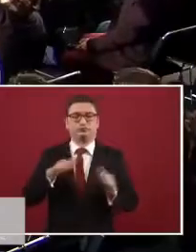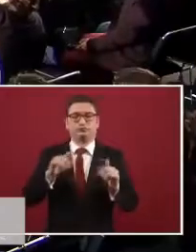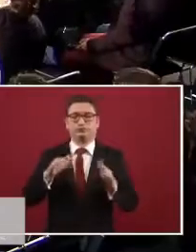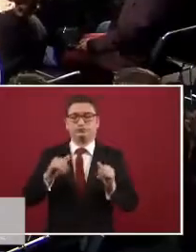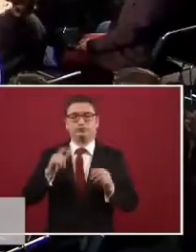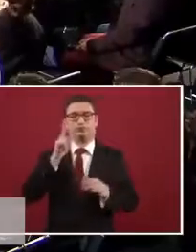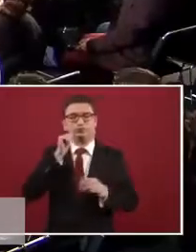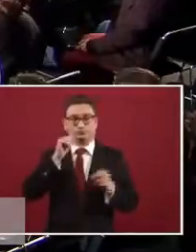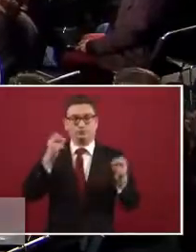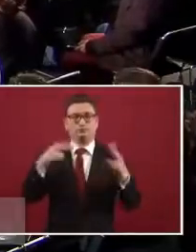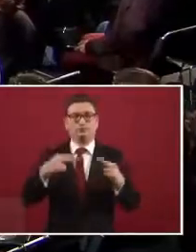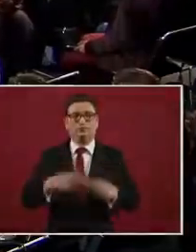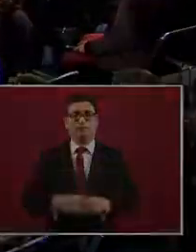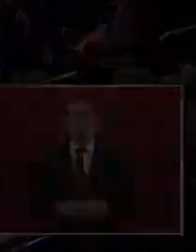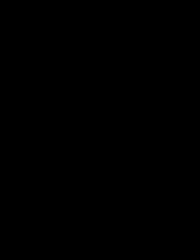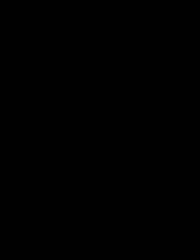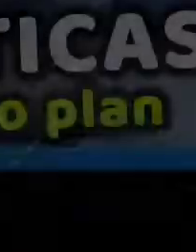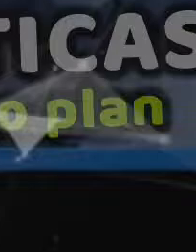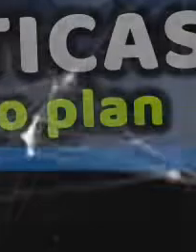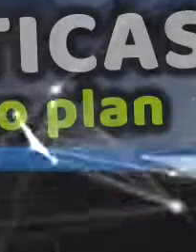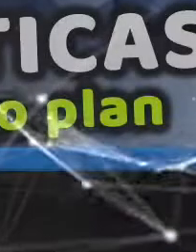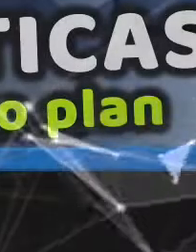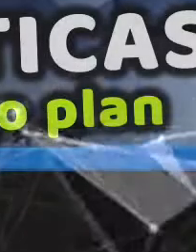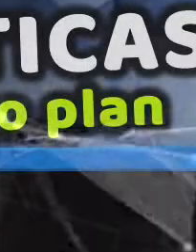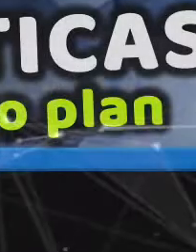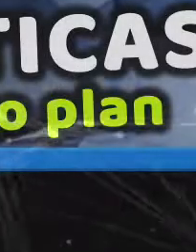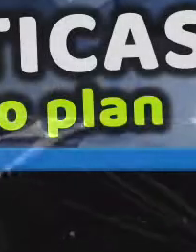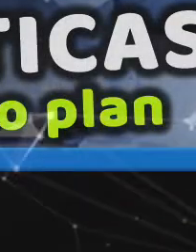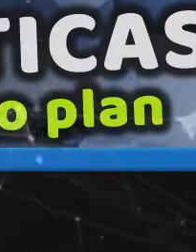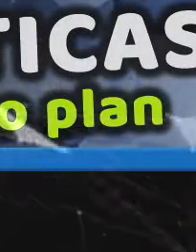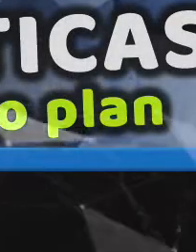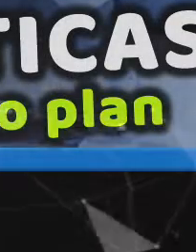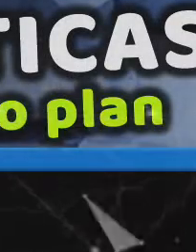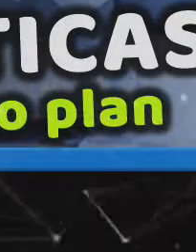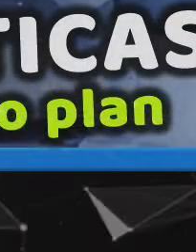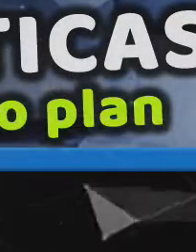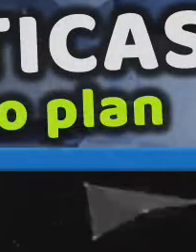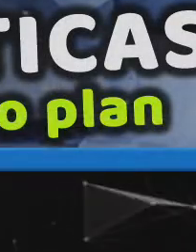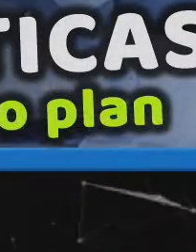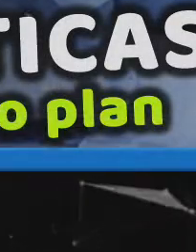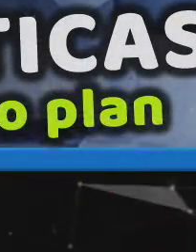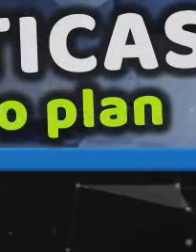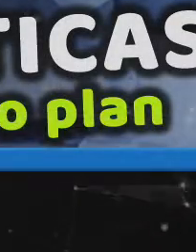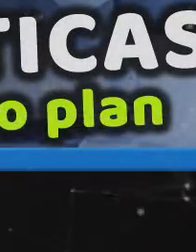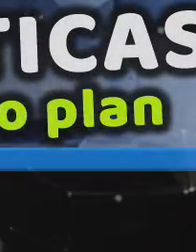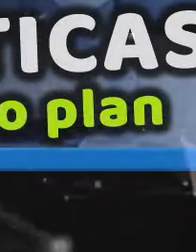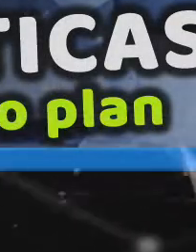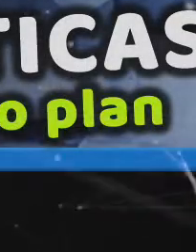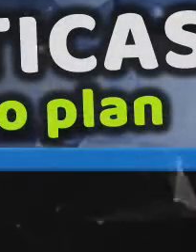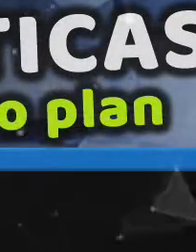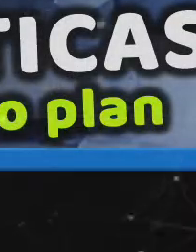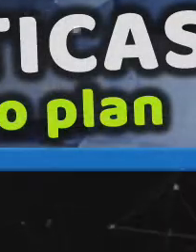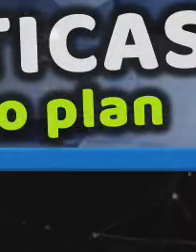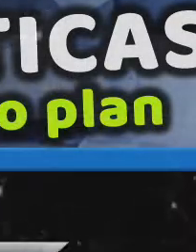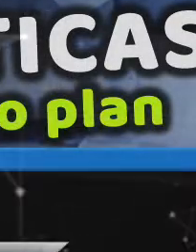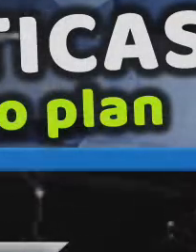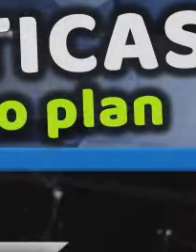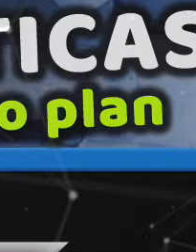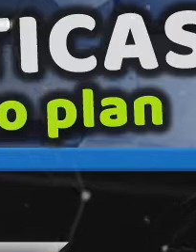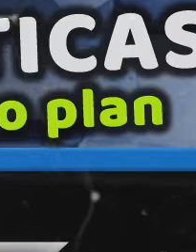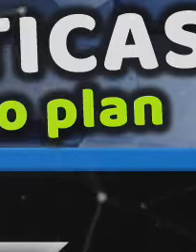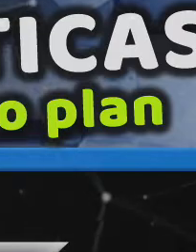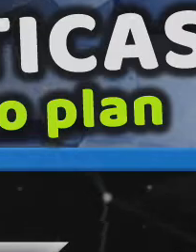mañana nos vemos. Mañana apúntese. Ya estás informado. No olvides darle like a este